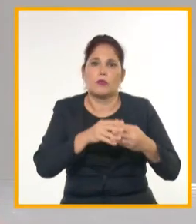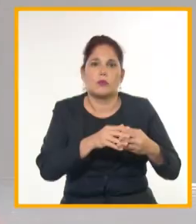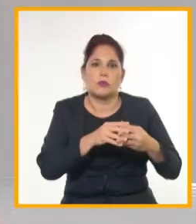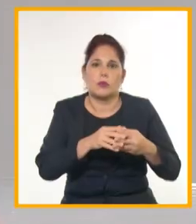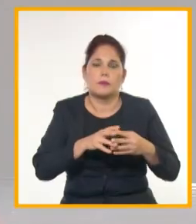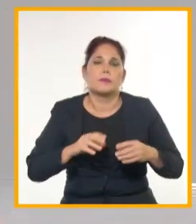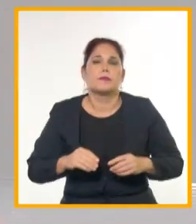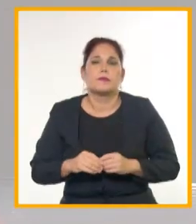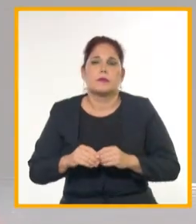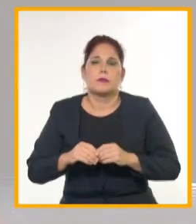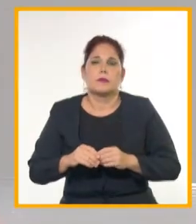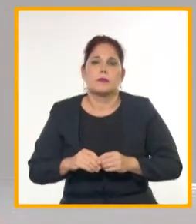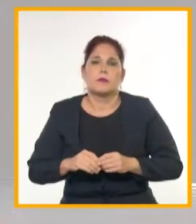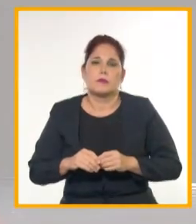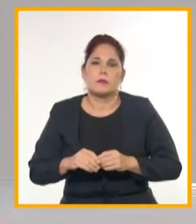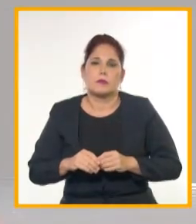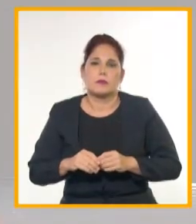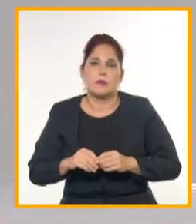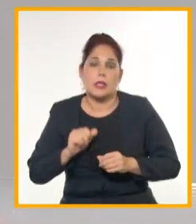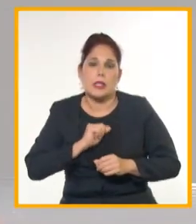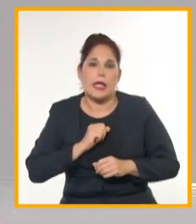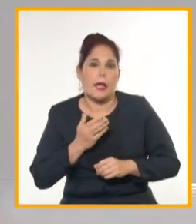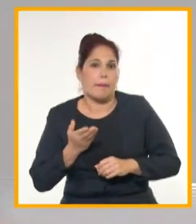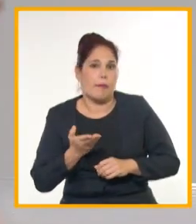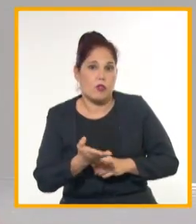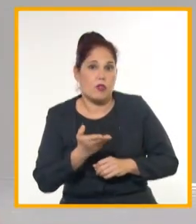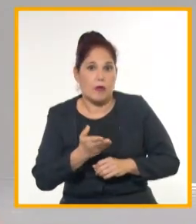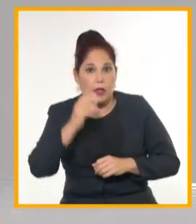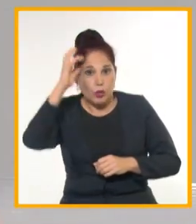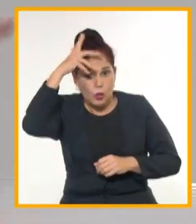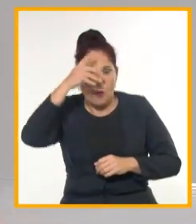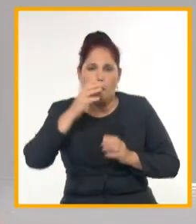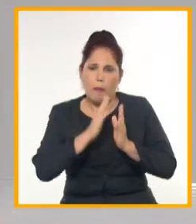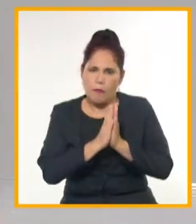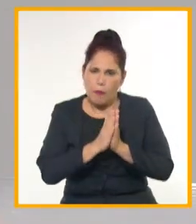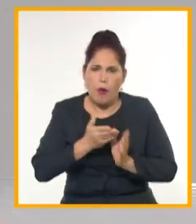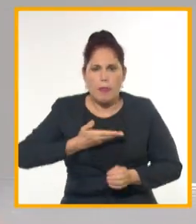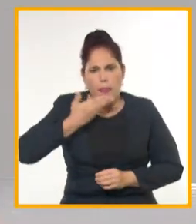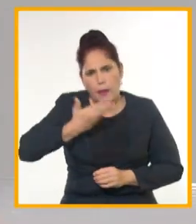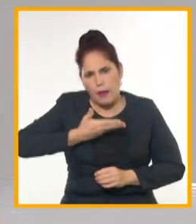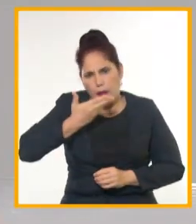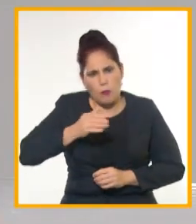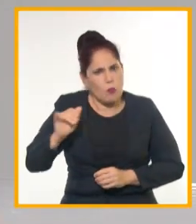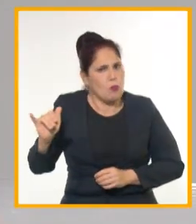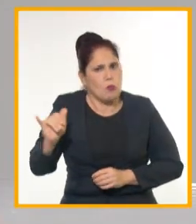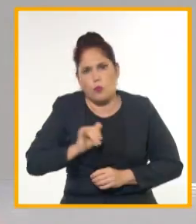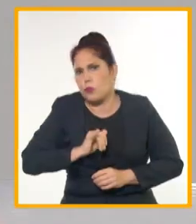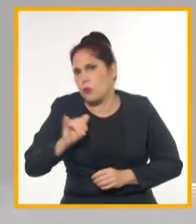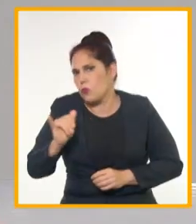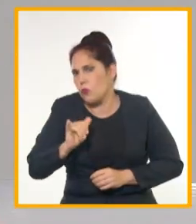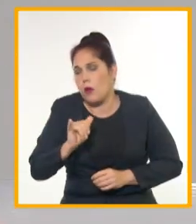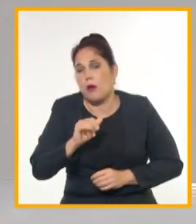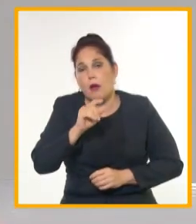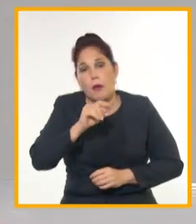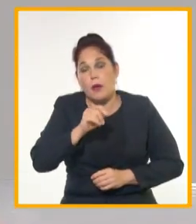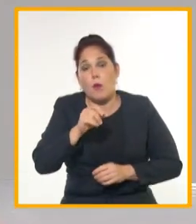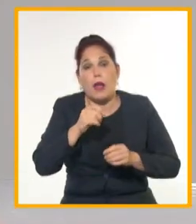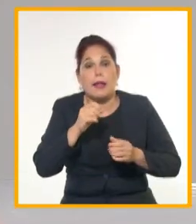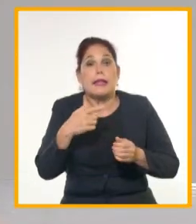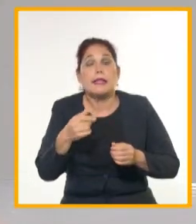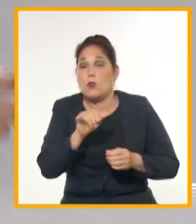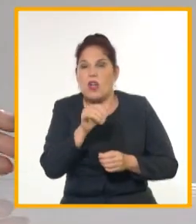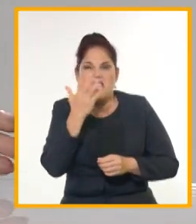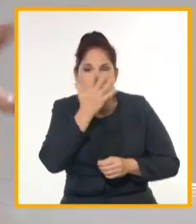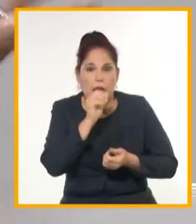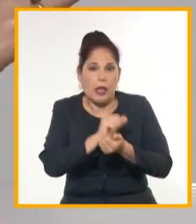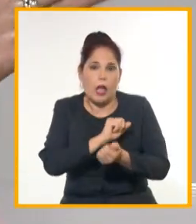ha trascendido que quiere solicitar a Trump que declare también como terroristas a